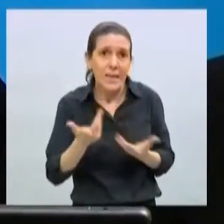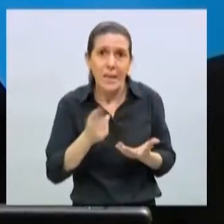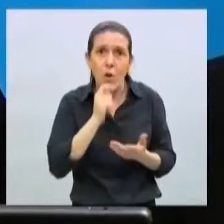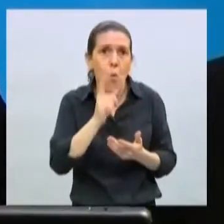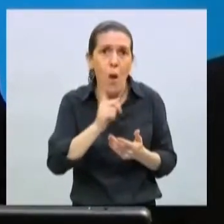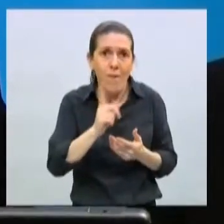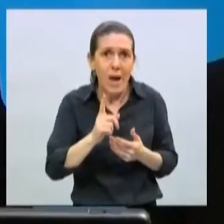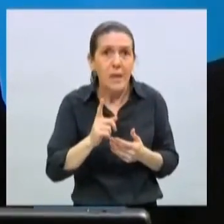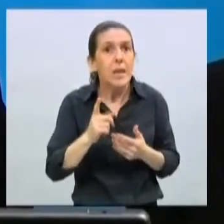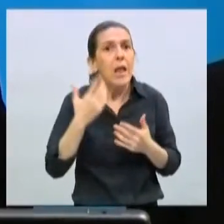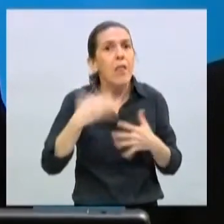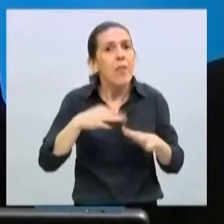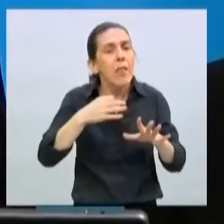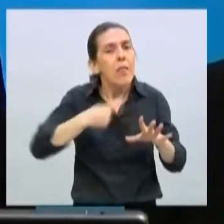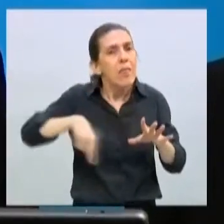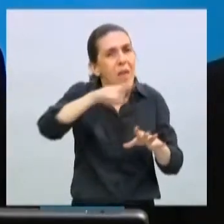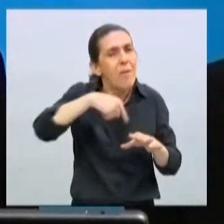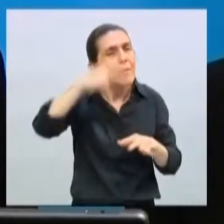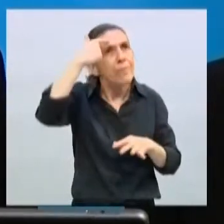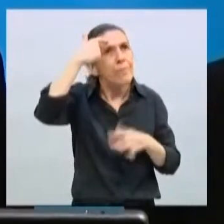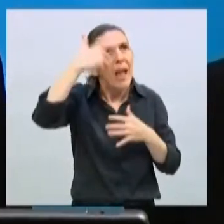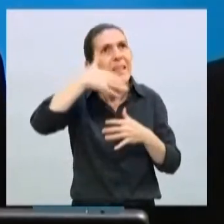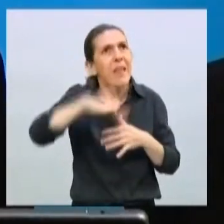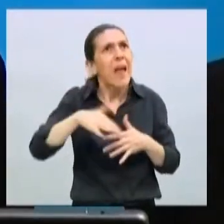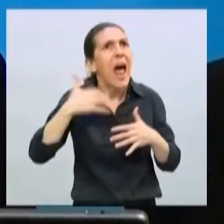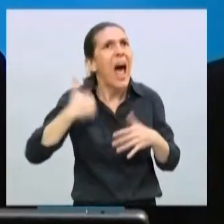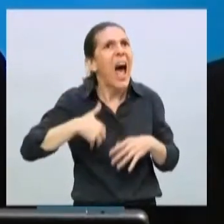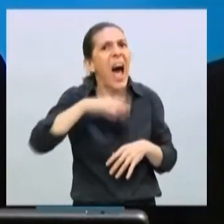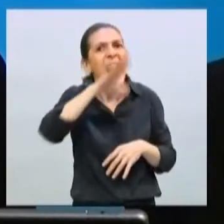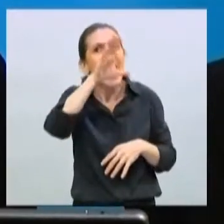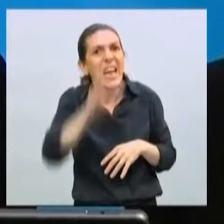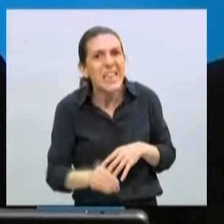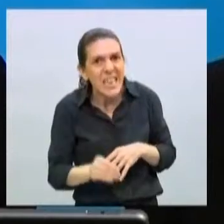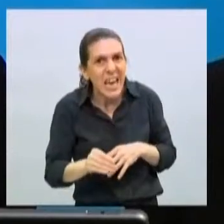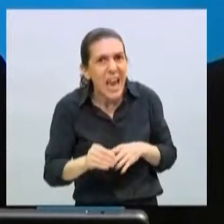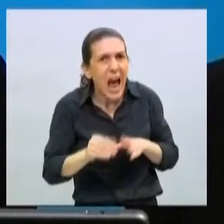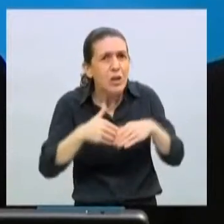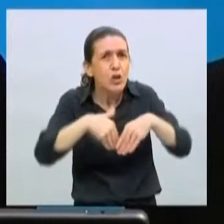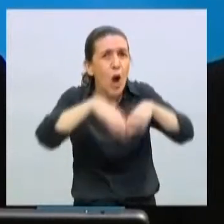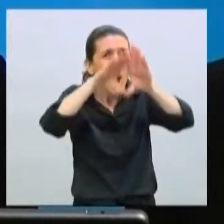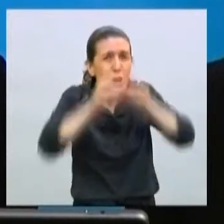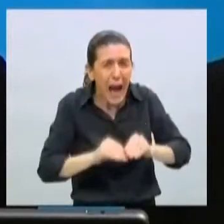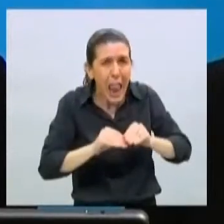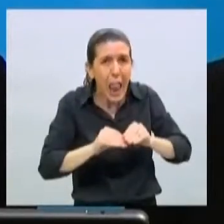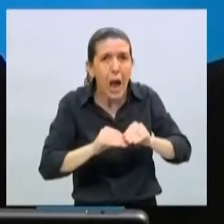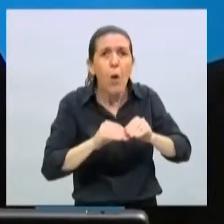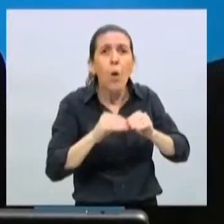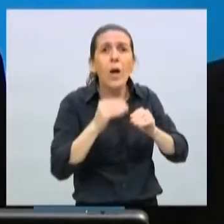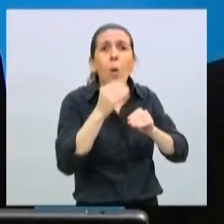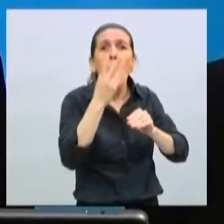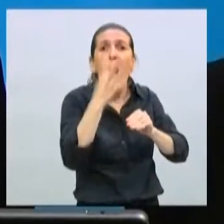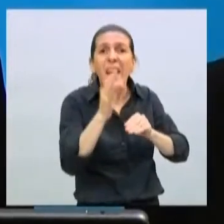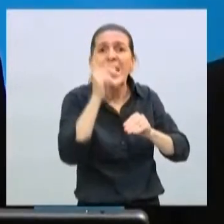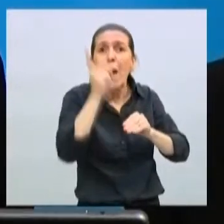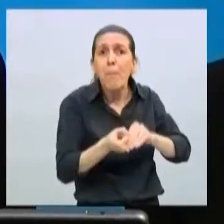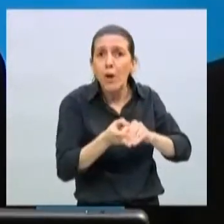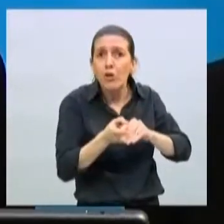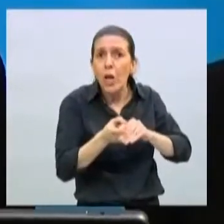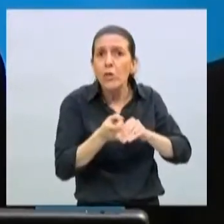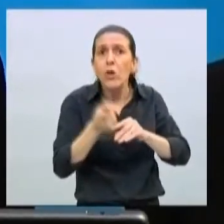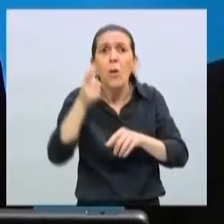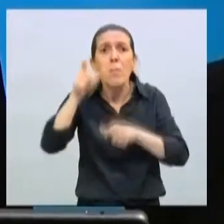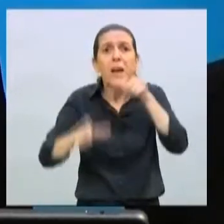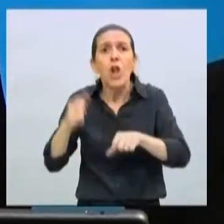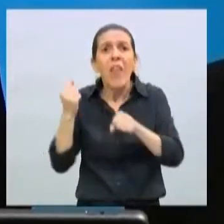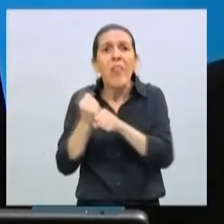fácil. Hay que entender también que la Argentina tiene un 40% de su economía que se mueve en la informalidad y que es muy